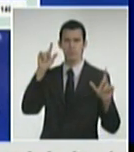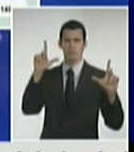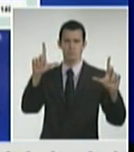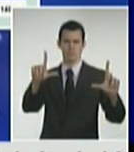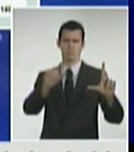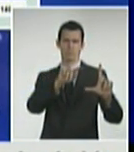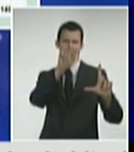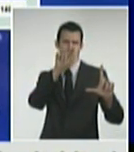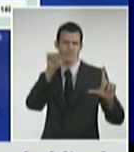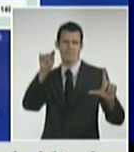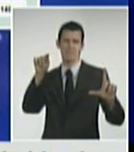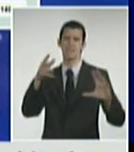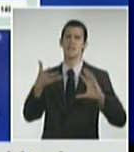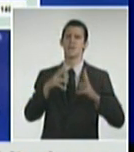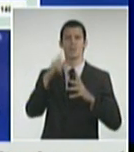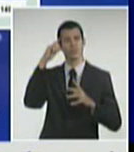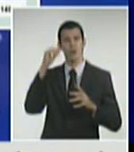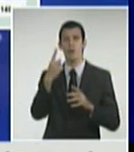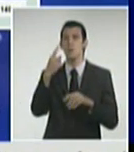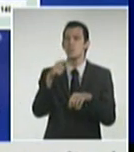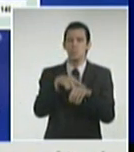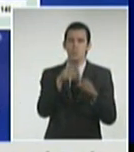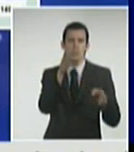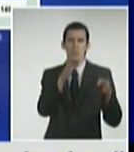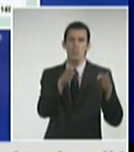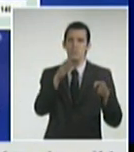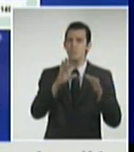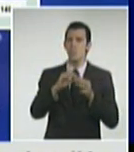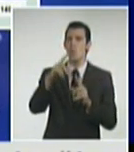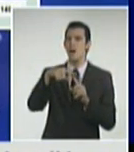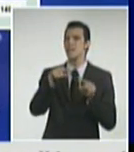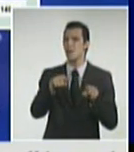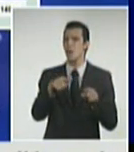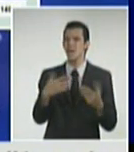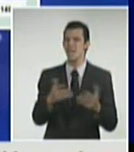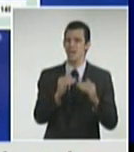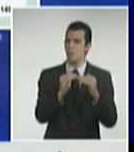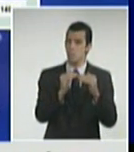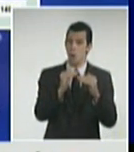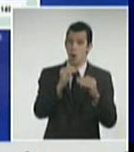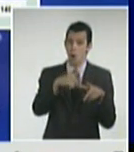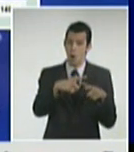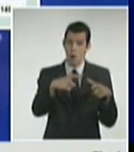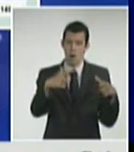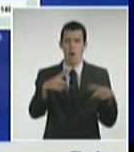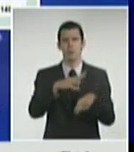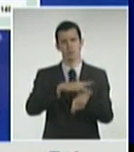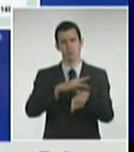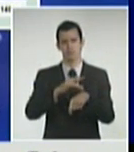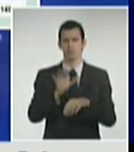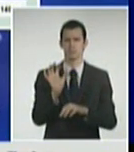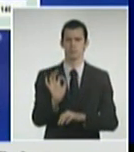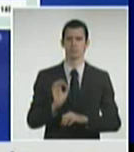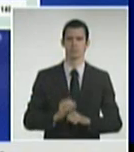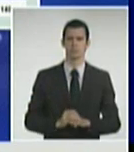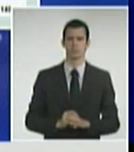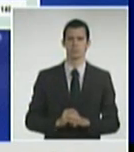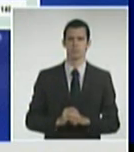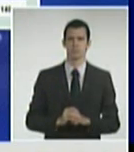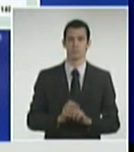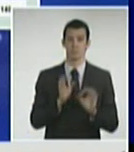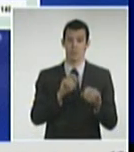un pico que hubo ahí en la provincia de Guantánamo en cuanto al número de casos, y después se ha mantenido alta